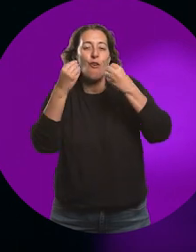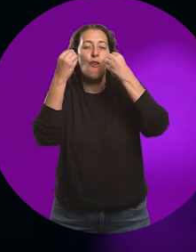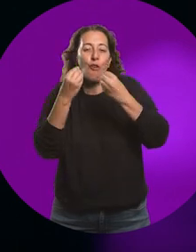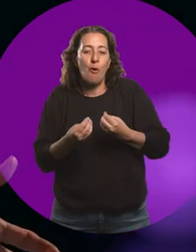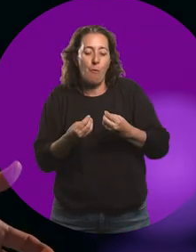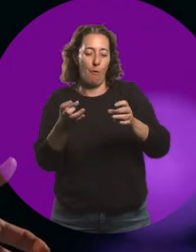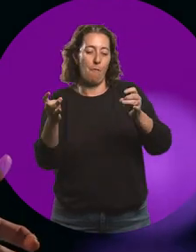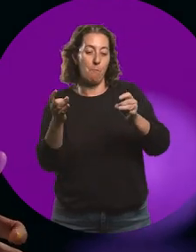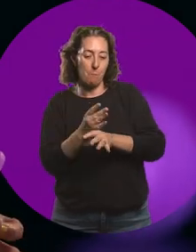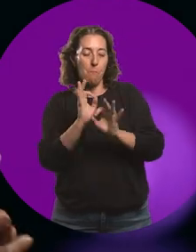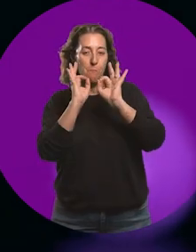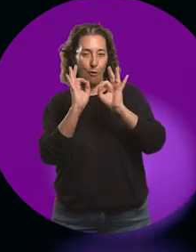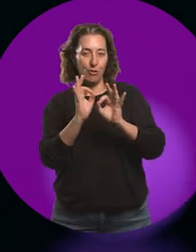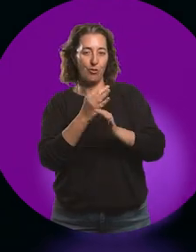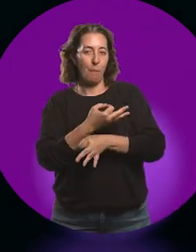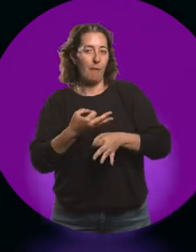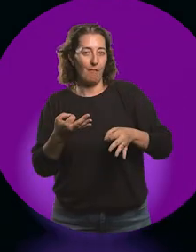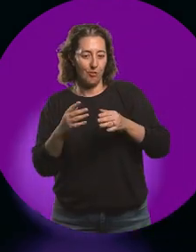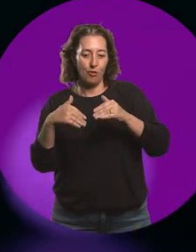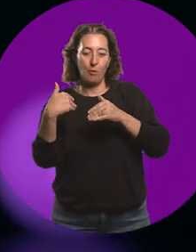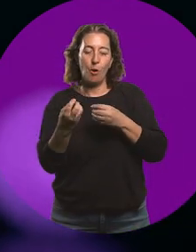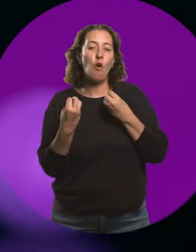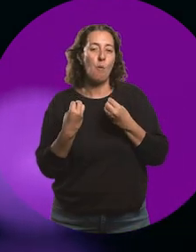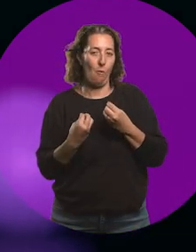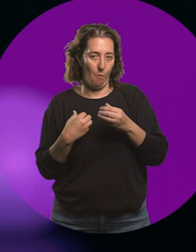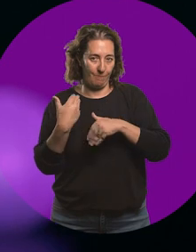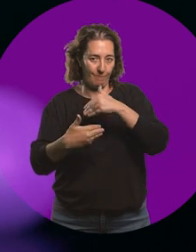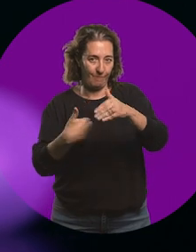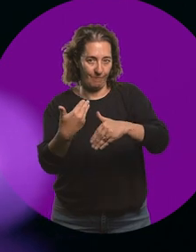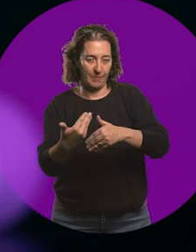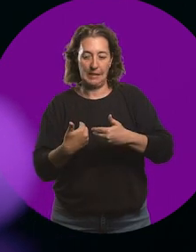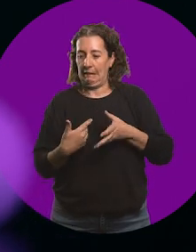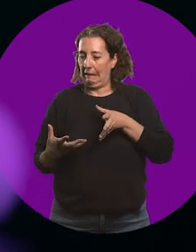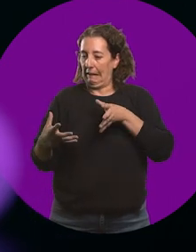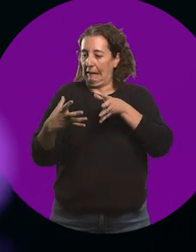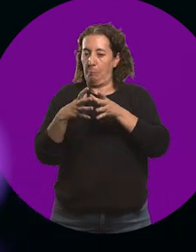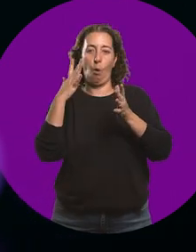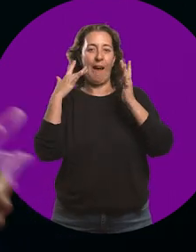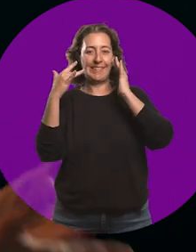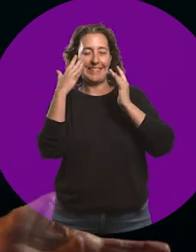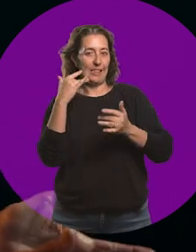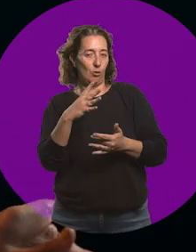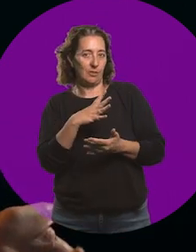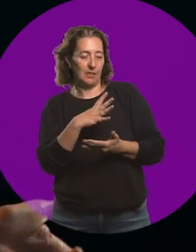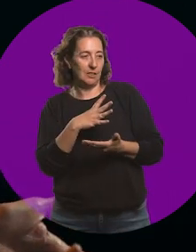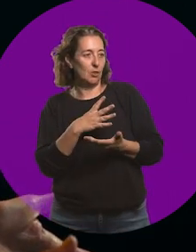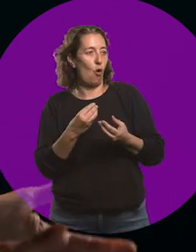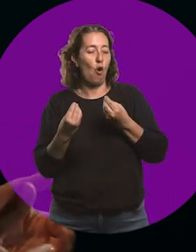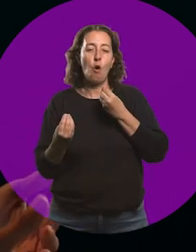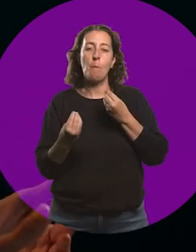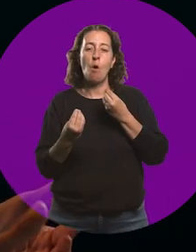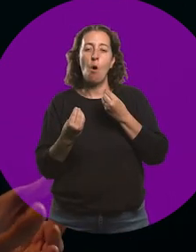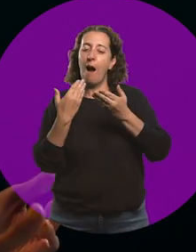ese producto, ¿no? A través del equipo artístico que yo tengo. ¿Cómo quiero pararme frente a ellos?